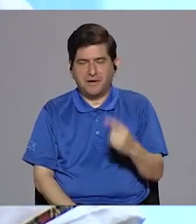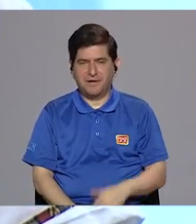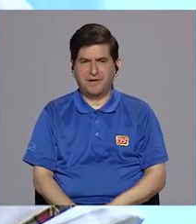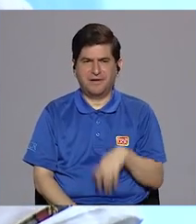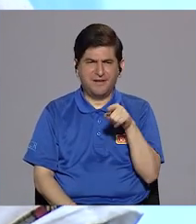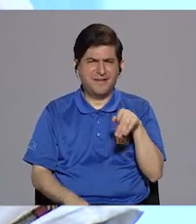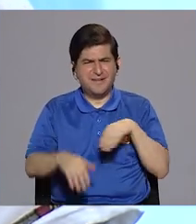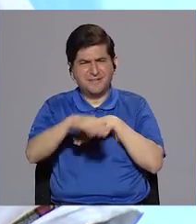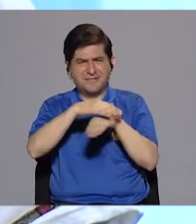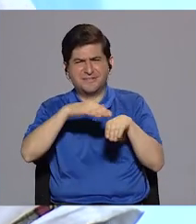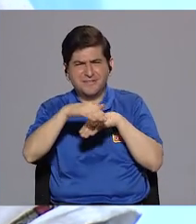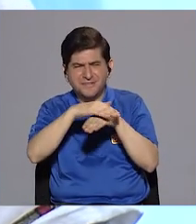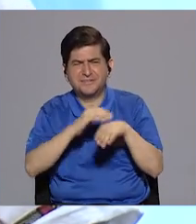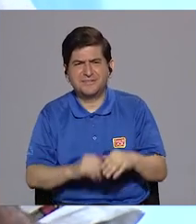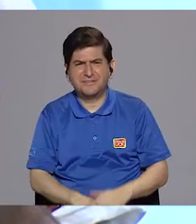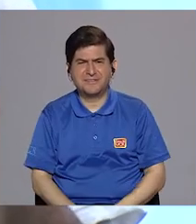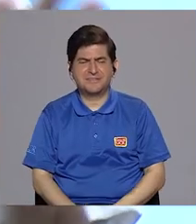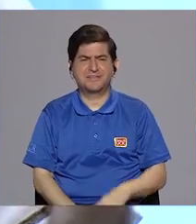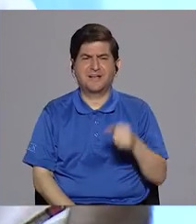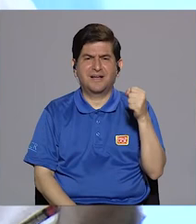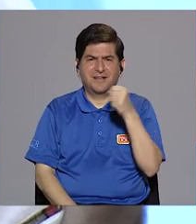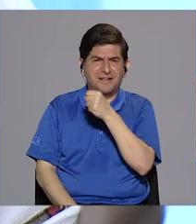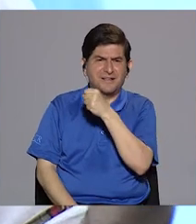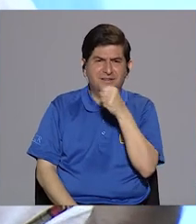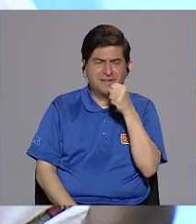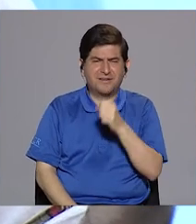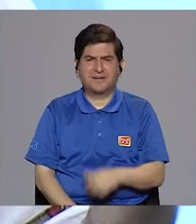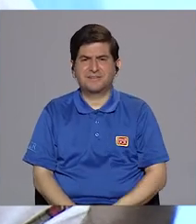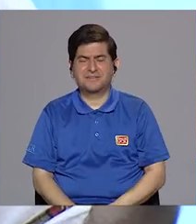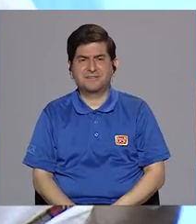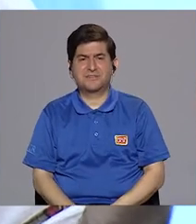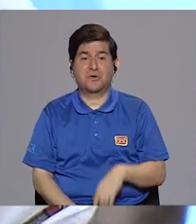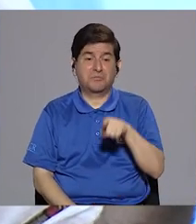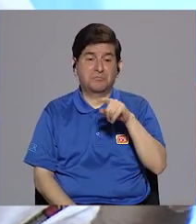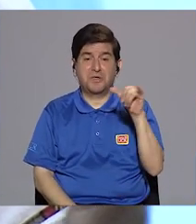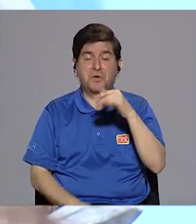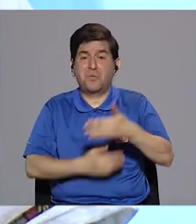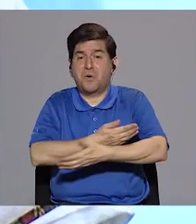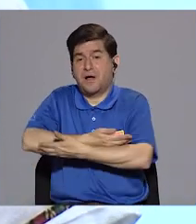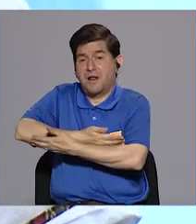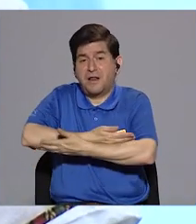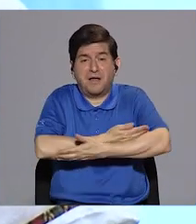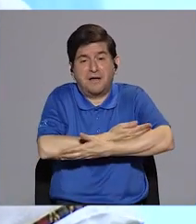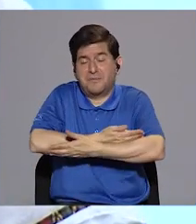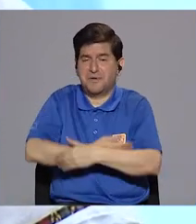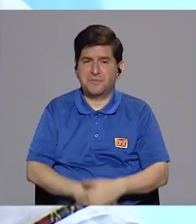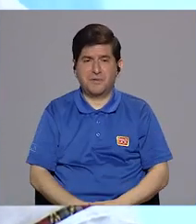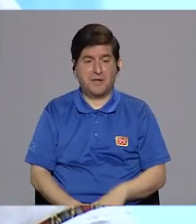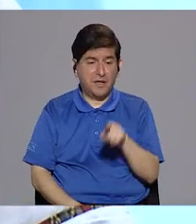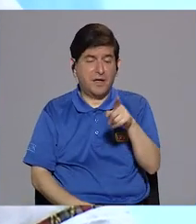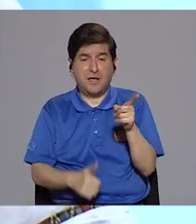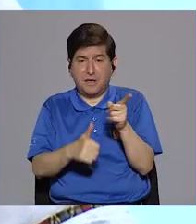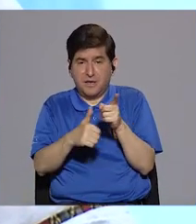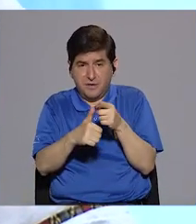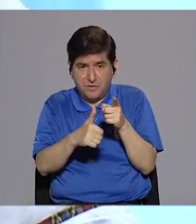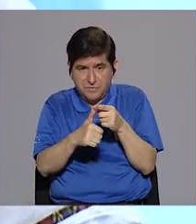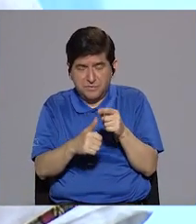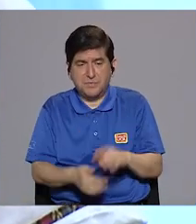Y esto se basa un poco en canciones de los bebés. Los bebés, cuando primero